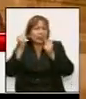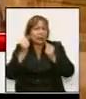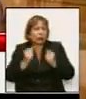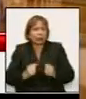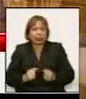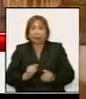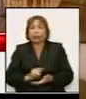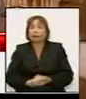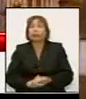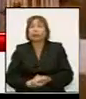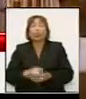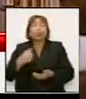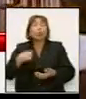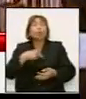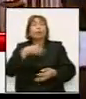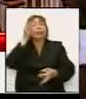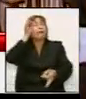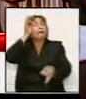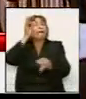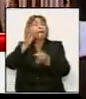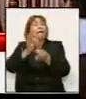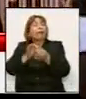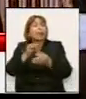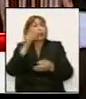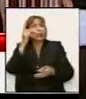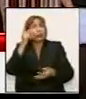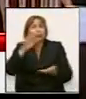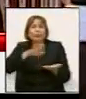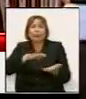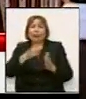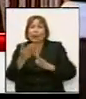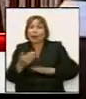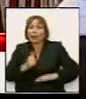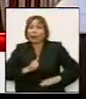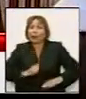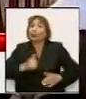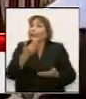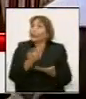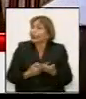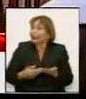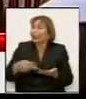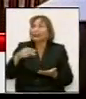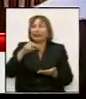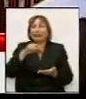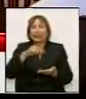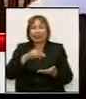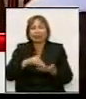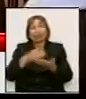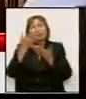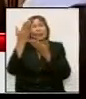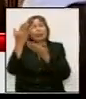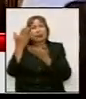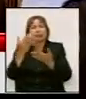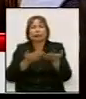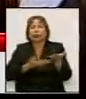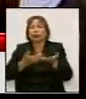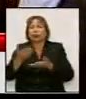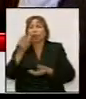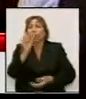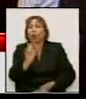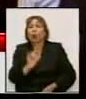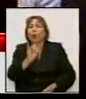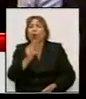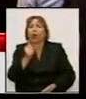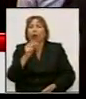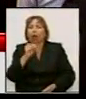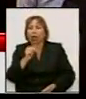omnipotente, nuestra fe confiesa que tu Hijo ha muerto y ha resucitado. Concede a tu siervo Juan,